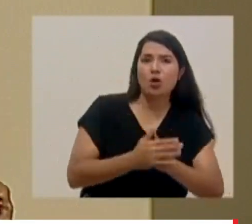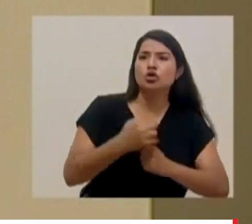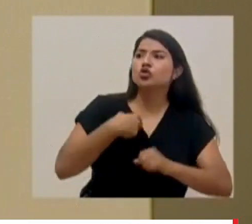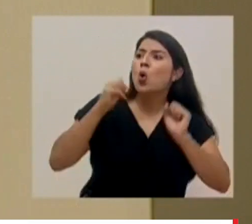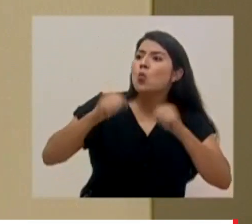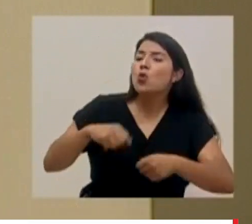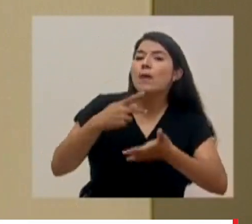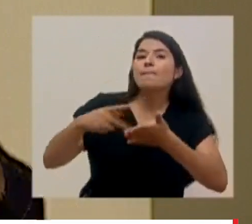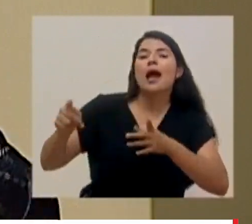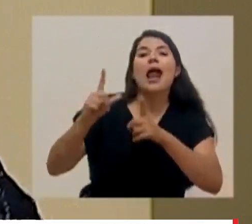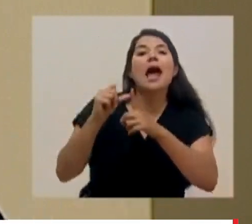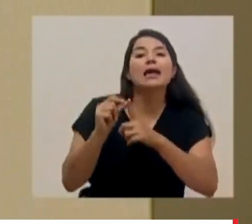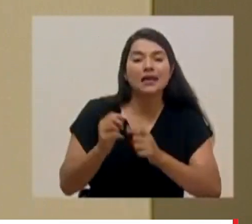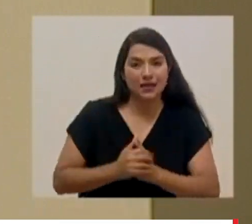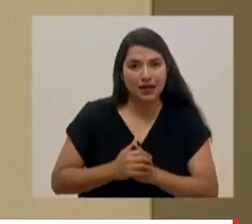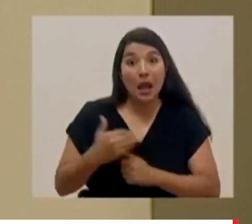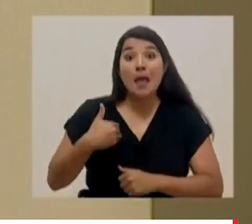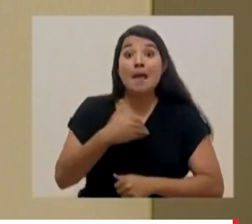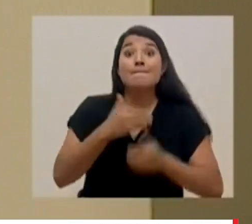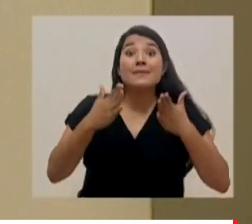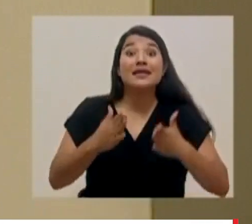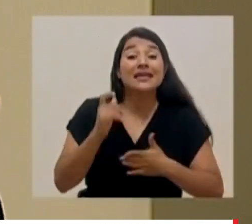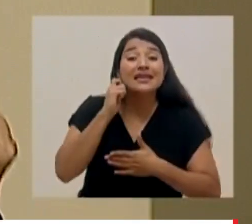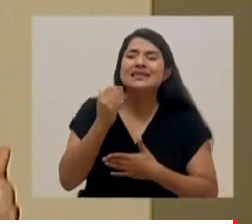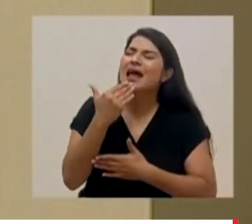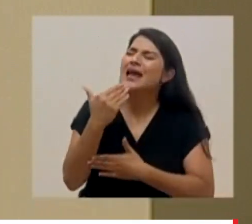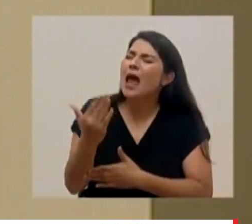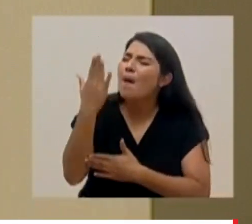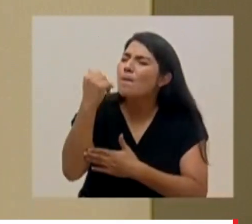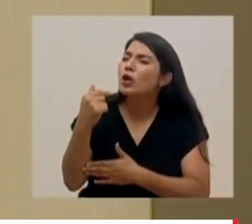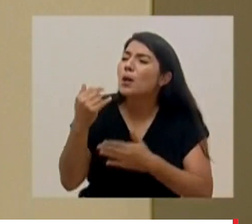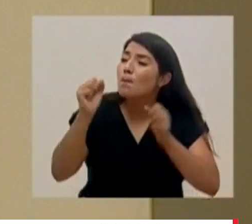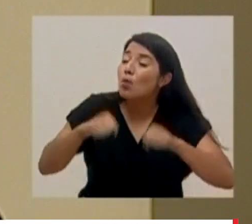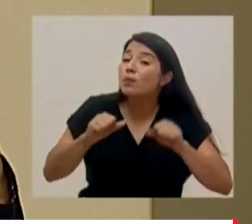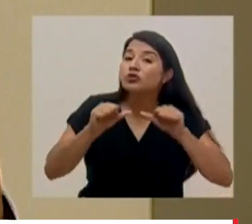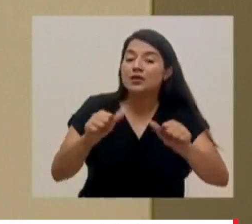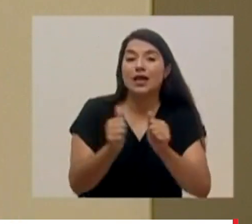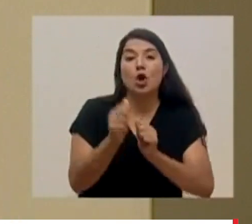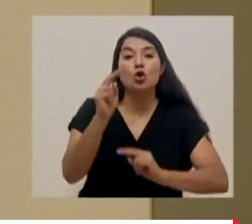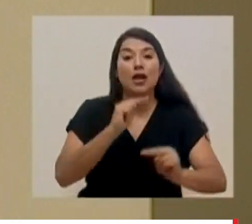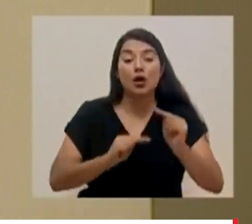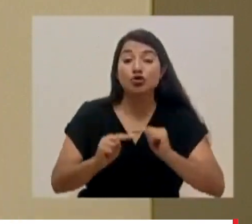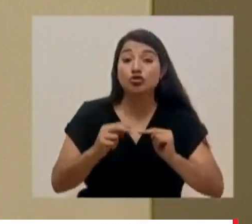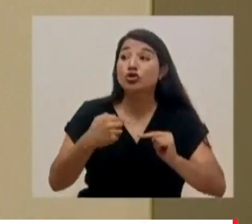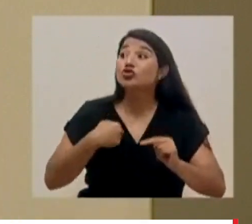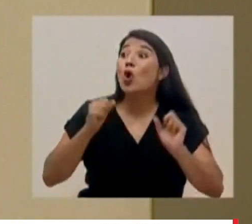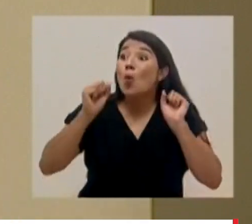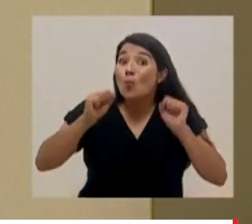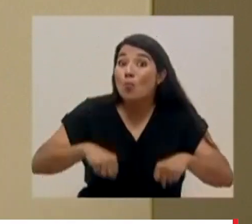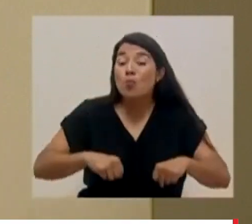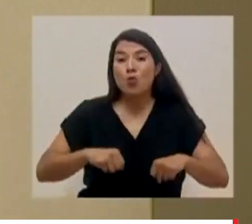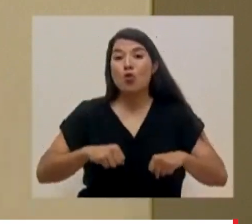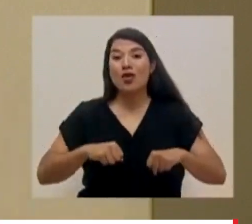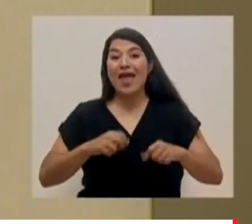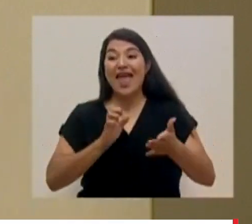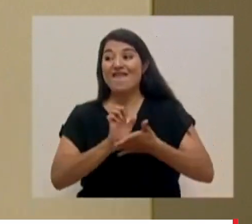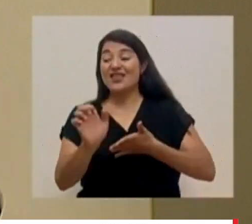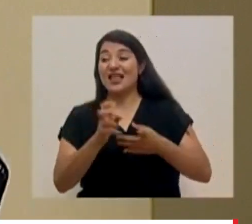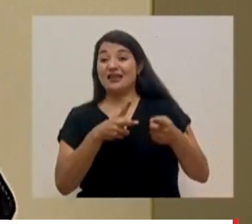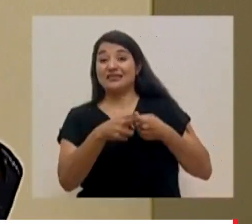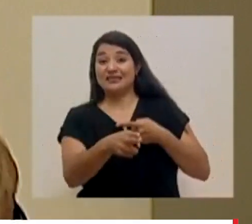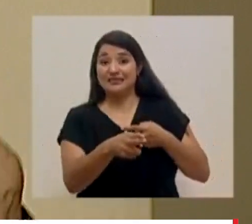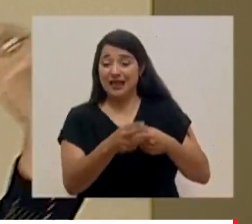pagar el alquiler, ministra, gracias porque tenemos continuidad, pude no despedir a la